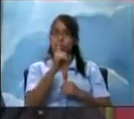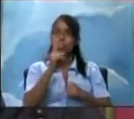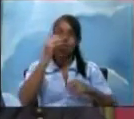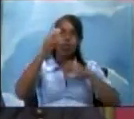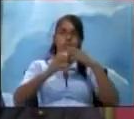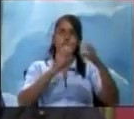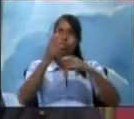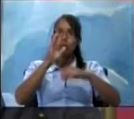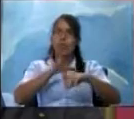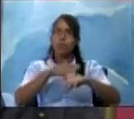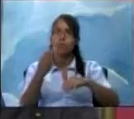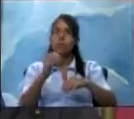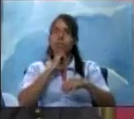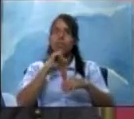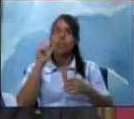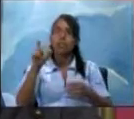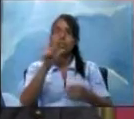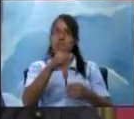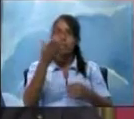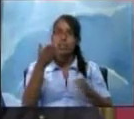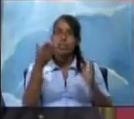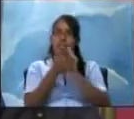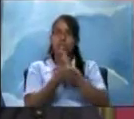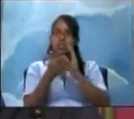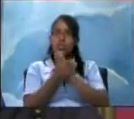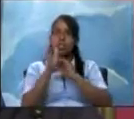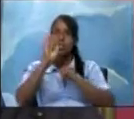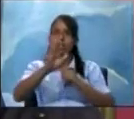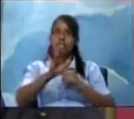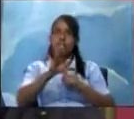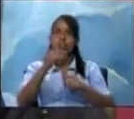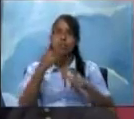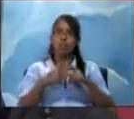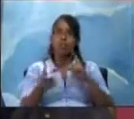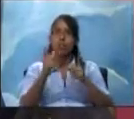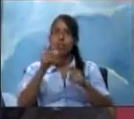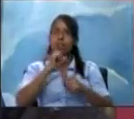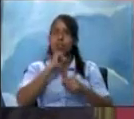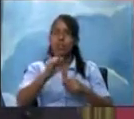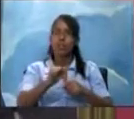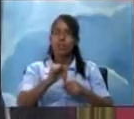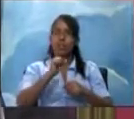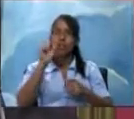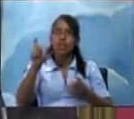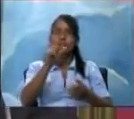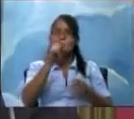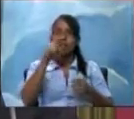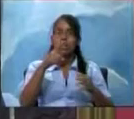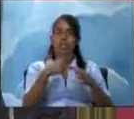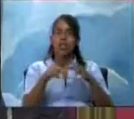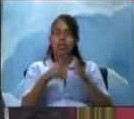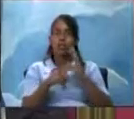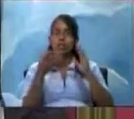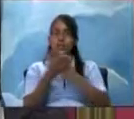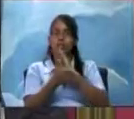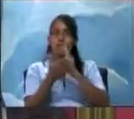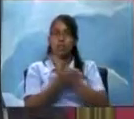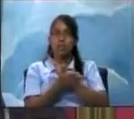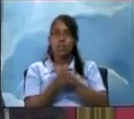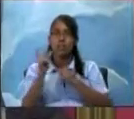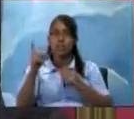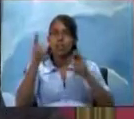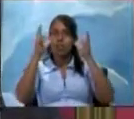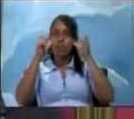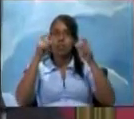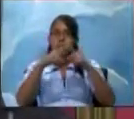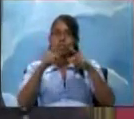no os turbéis porque es necesario que suceda así, pero aún no es el fin. Es necesario que estas cosas sucedan, necesario